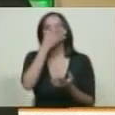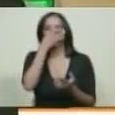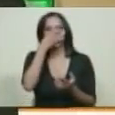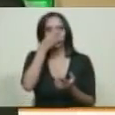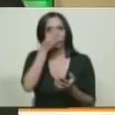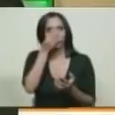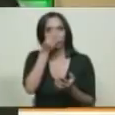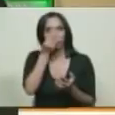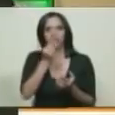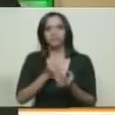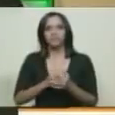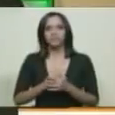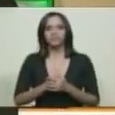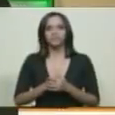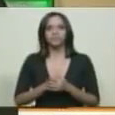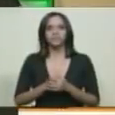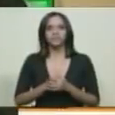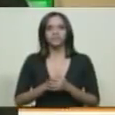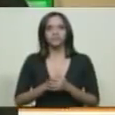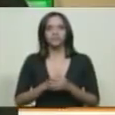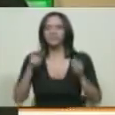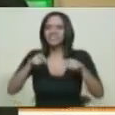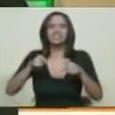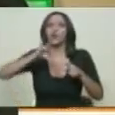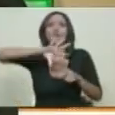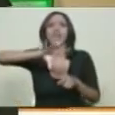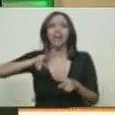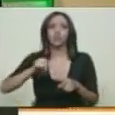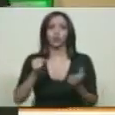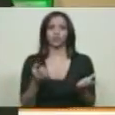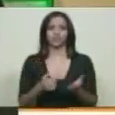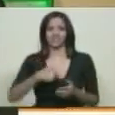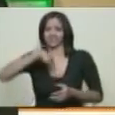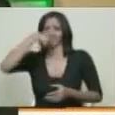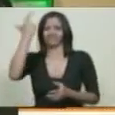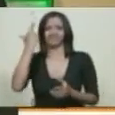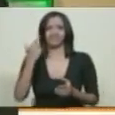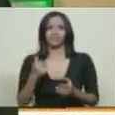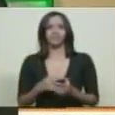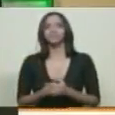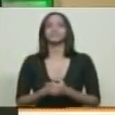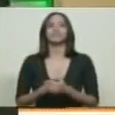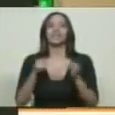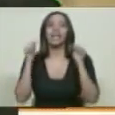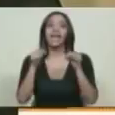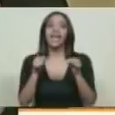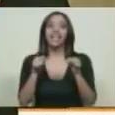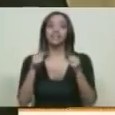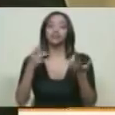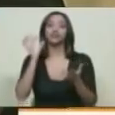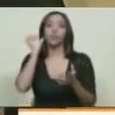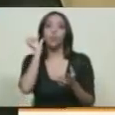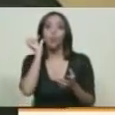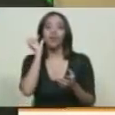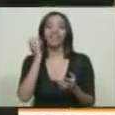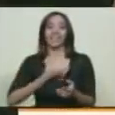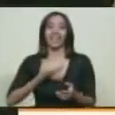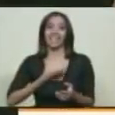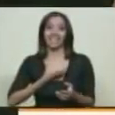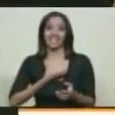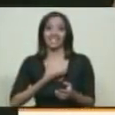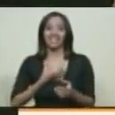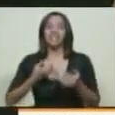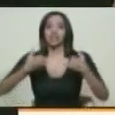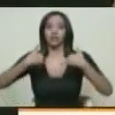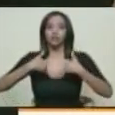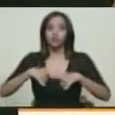da cierto, como cierto empaque, ¿no? Es un ladrón. Para que se hagáis la idea, él, con su mujer que era la alcaldesa de Madrid y con su niño,